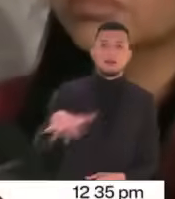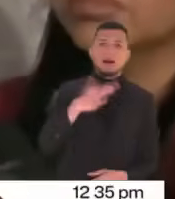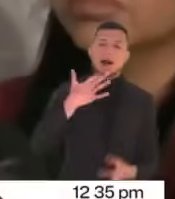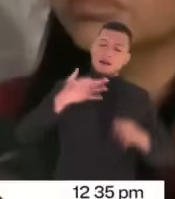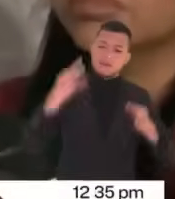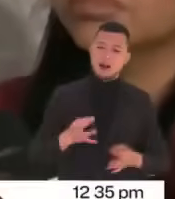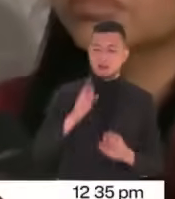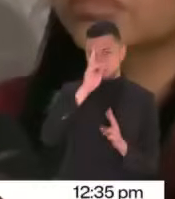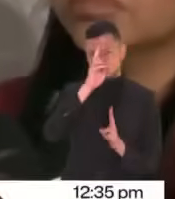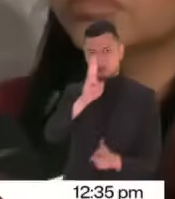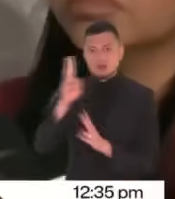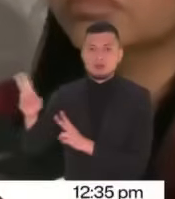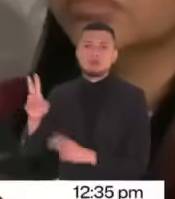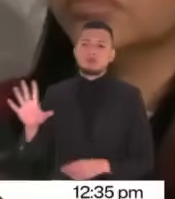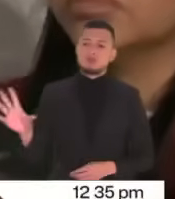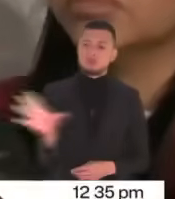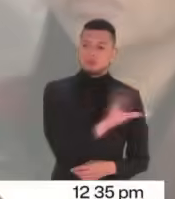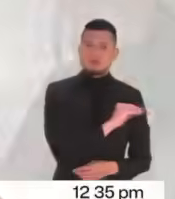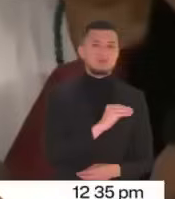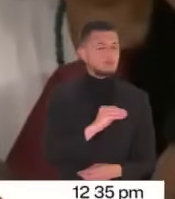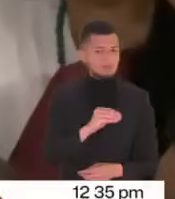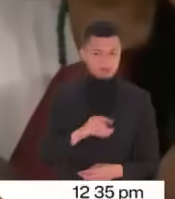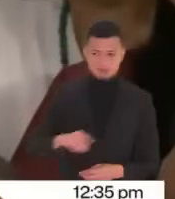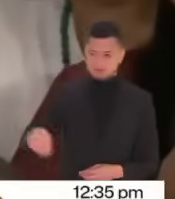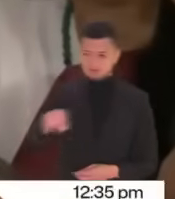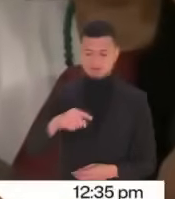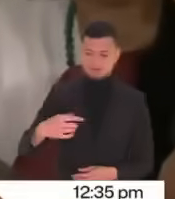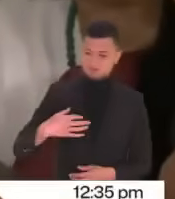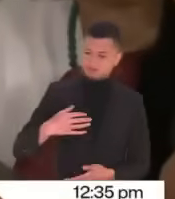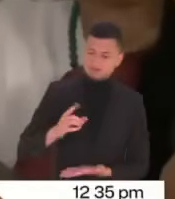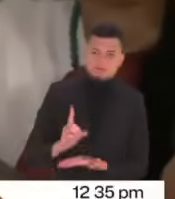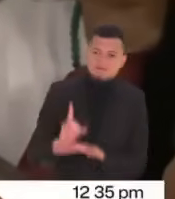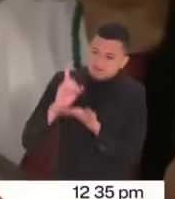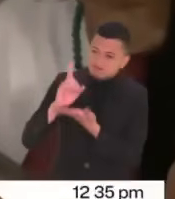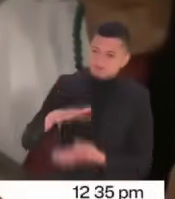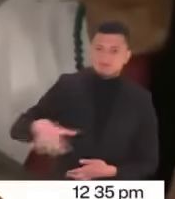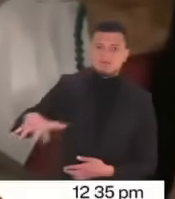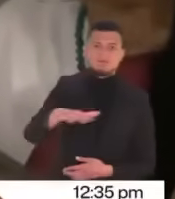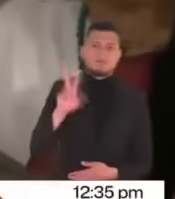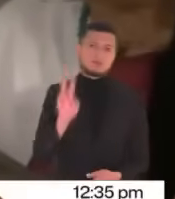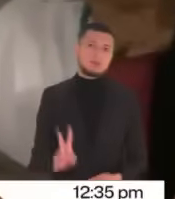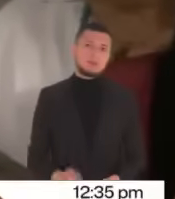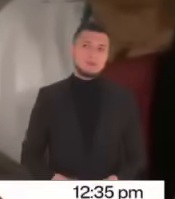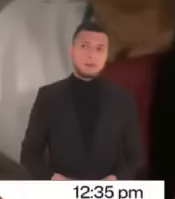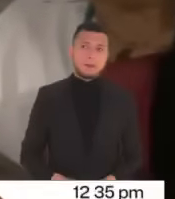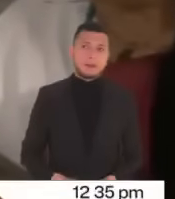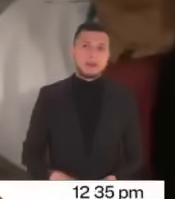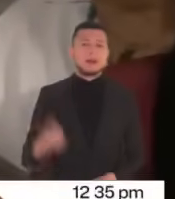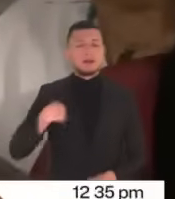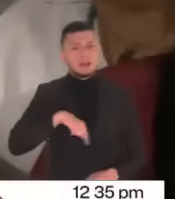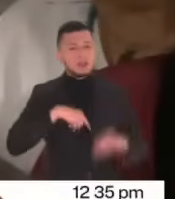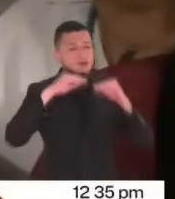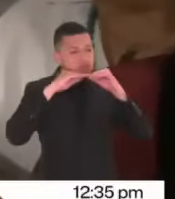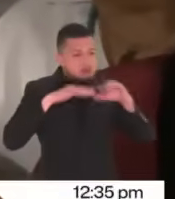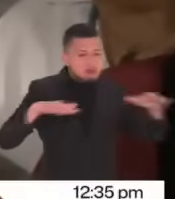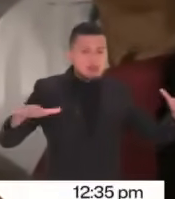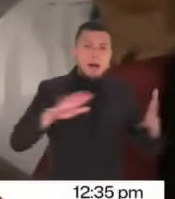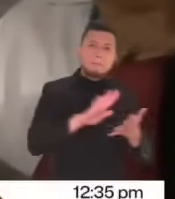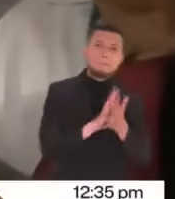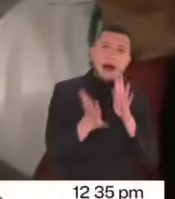el respeto a la soberanía. Nuestro mensaje de reconciliación y cambio en